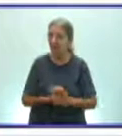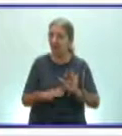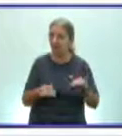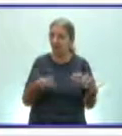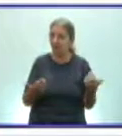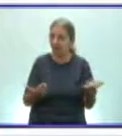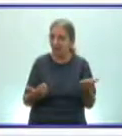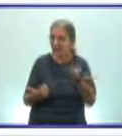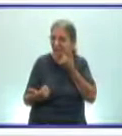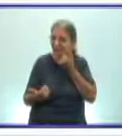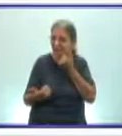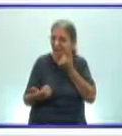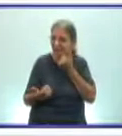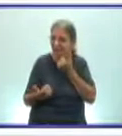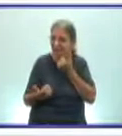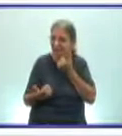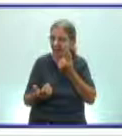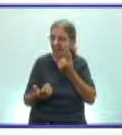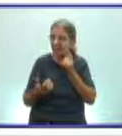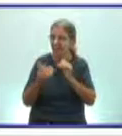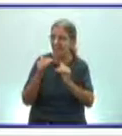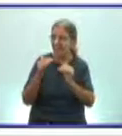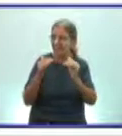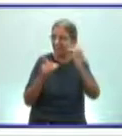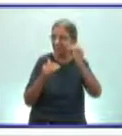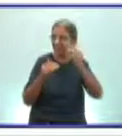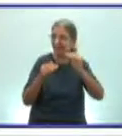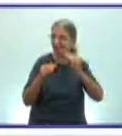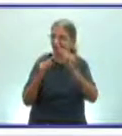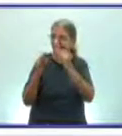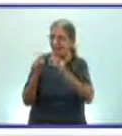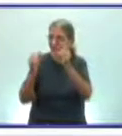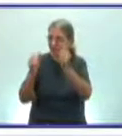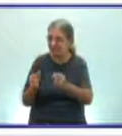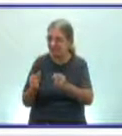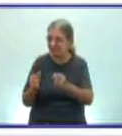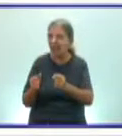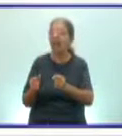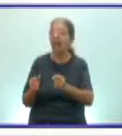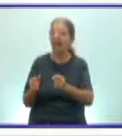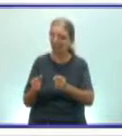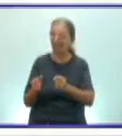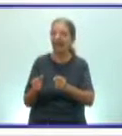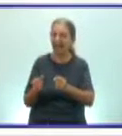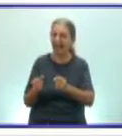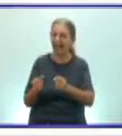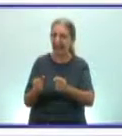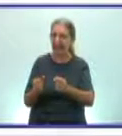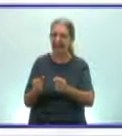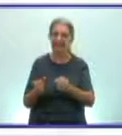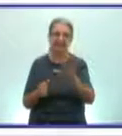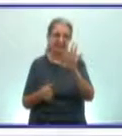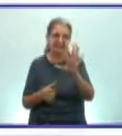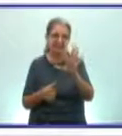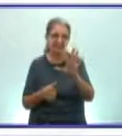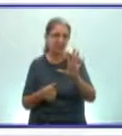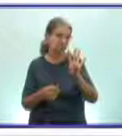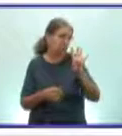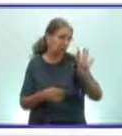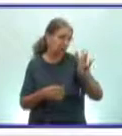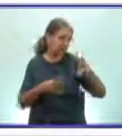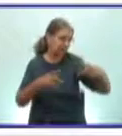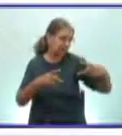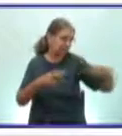que más aparece? ¿El de mayor frecuencia absoluta? Efectivamente, el 5.